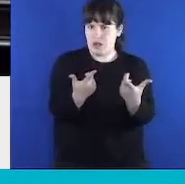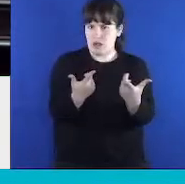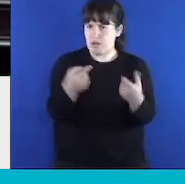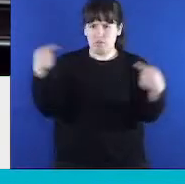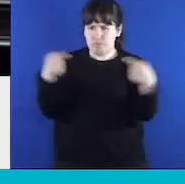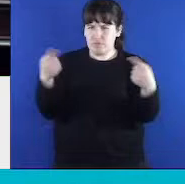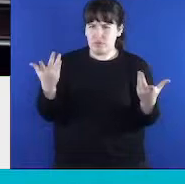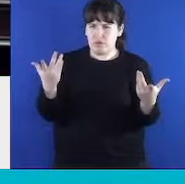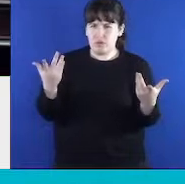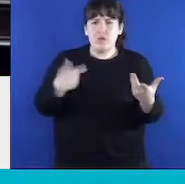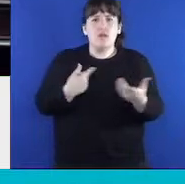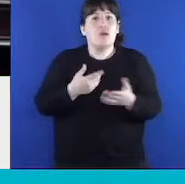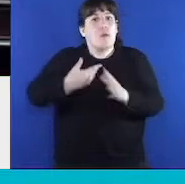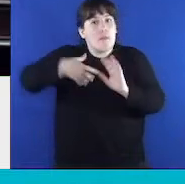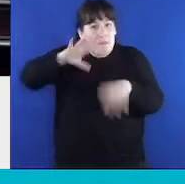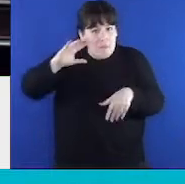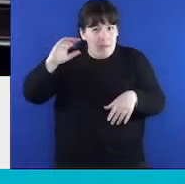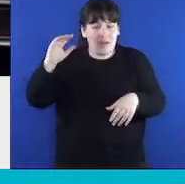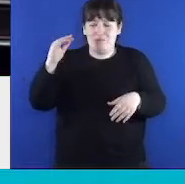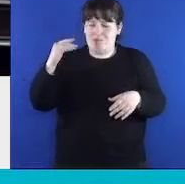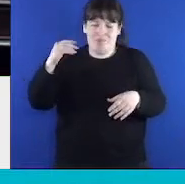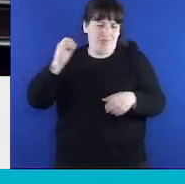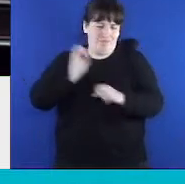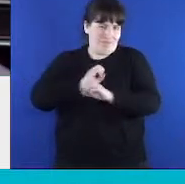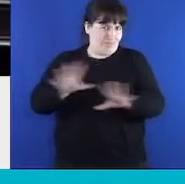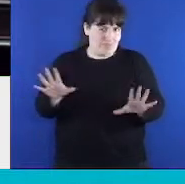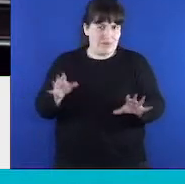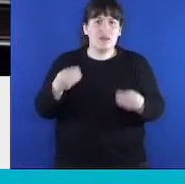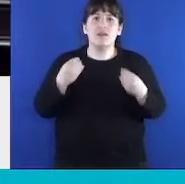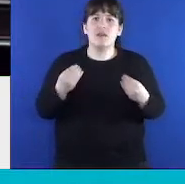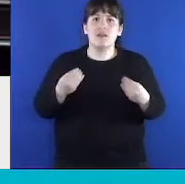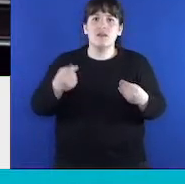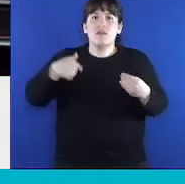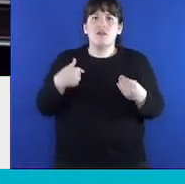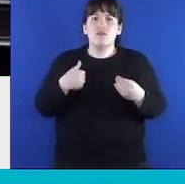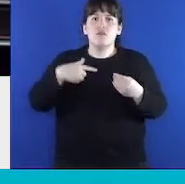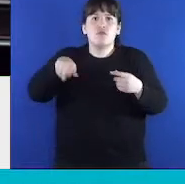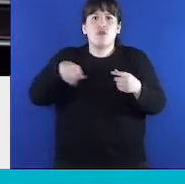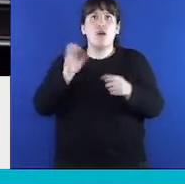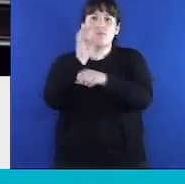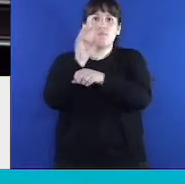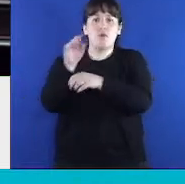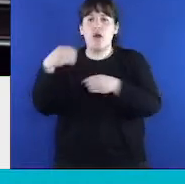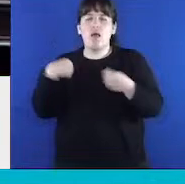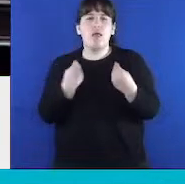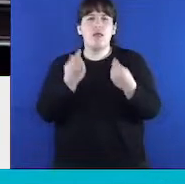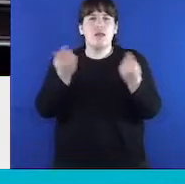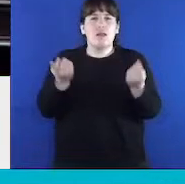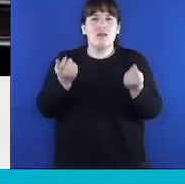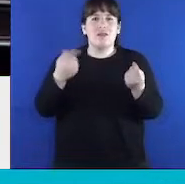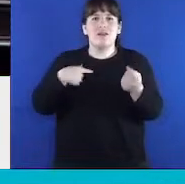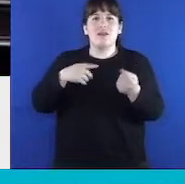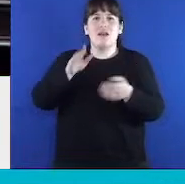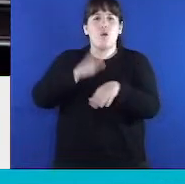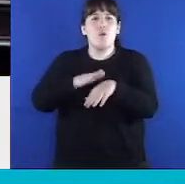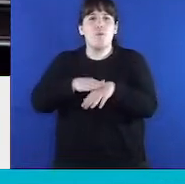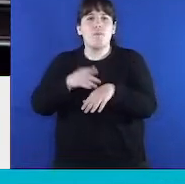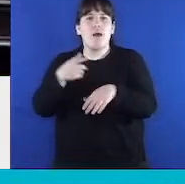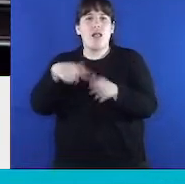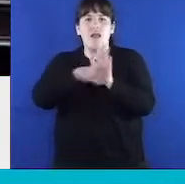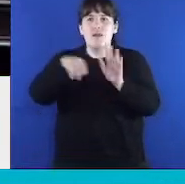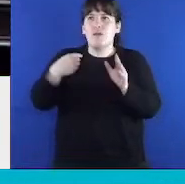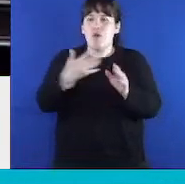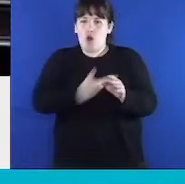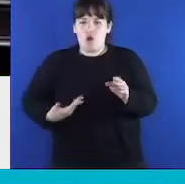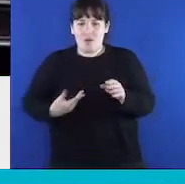parece, señor presidente, es que todos esos convenios deben mandarlos a la legislatura al gobernador, porque está disponiendo de bienes de la provincia y